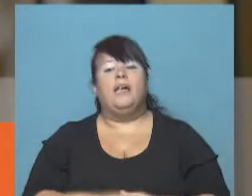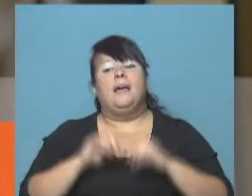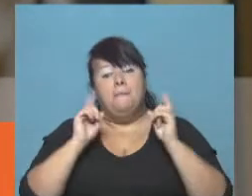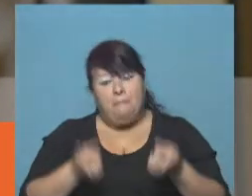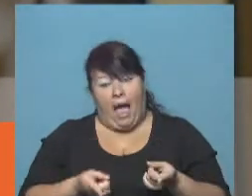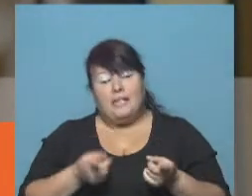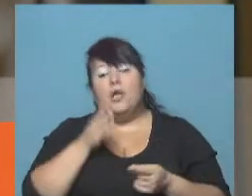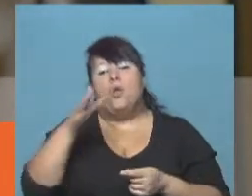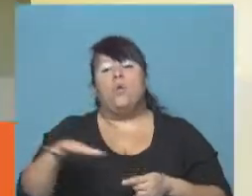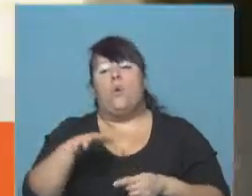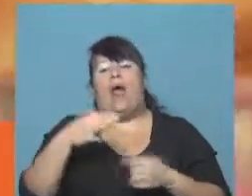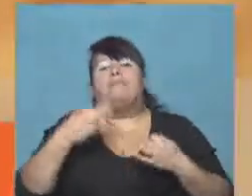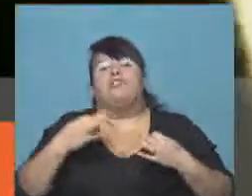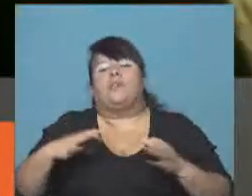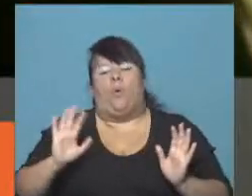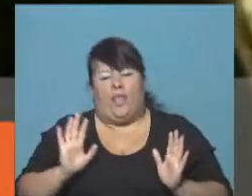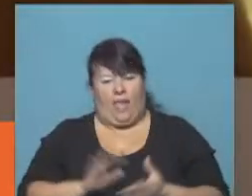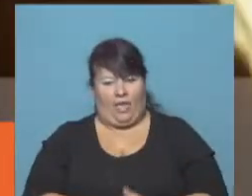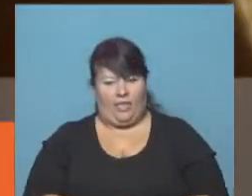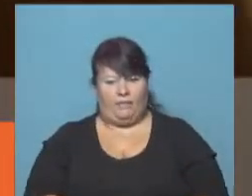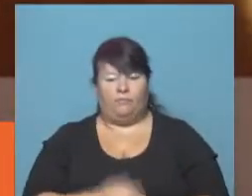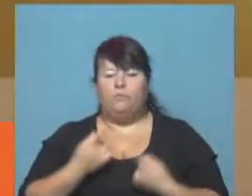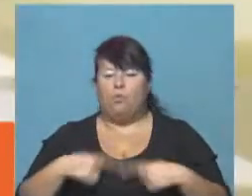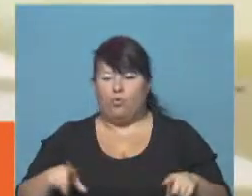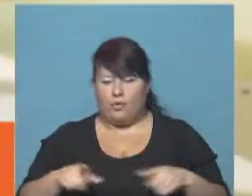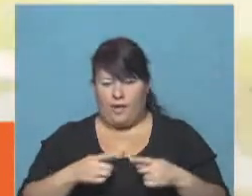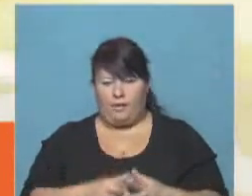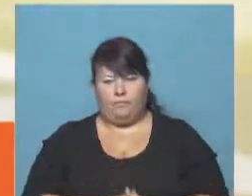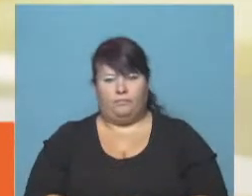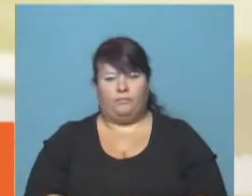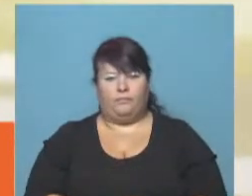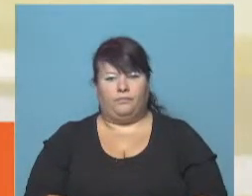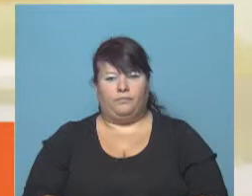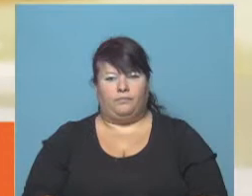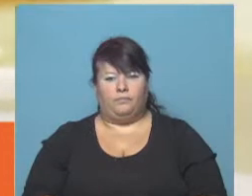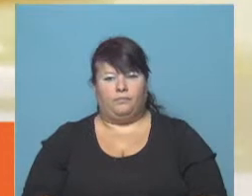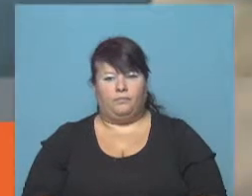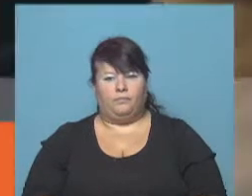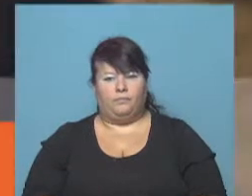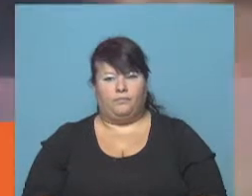además lo hacen en situaciones de seguridad. Si quiero, si no quiero, cosa mía y no.